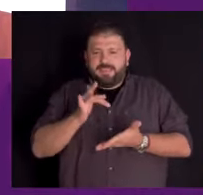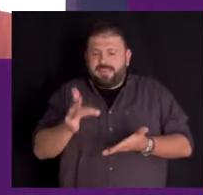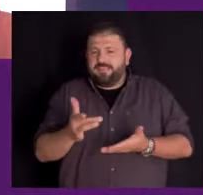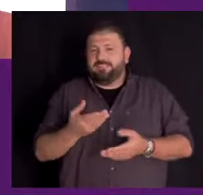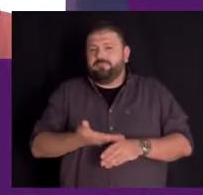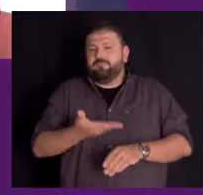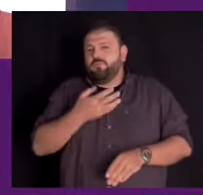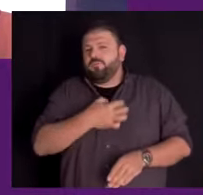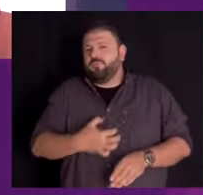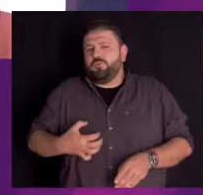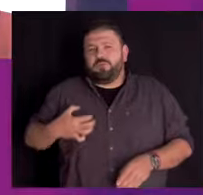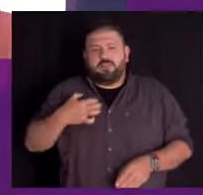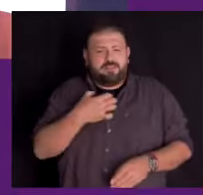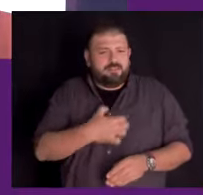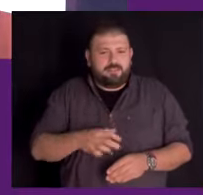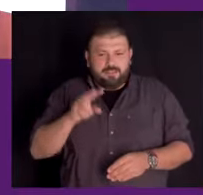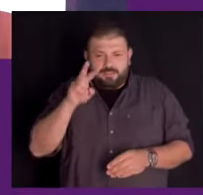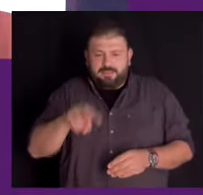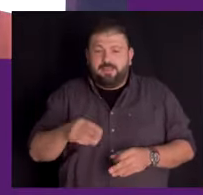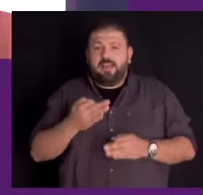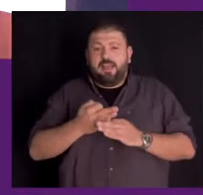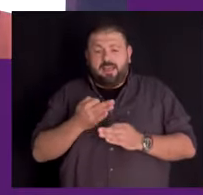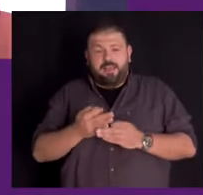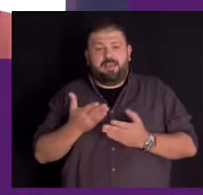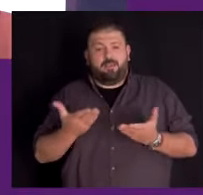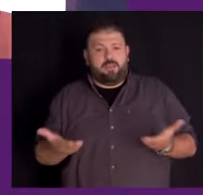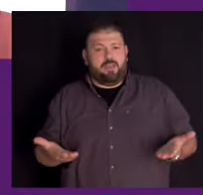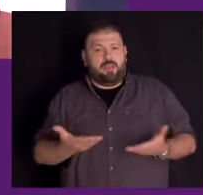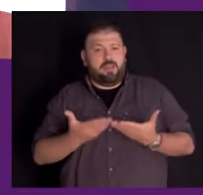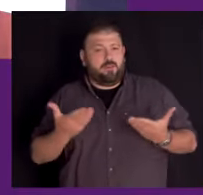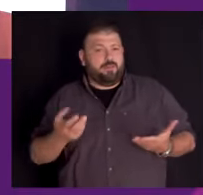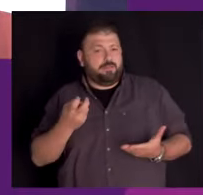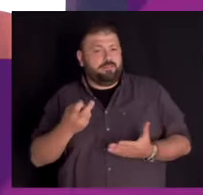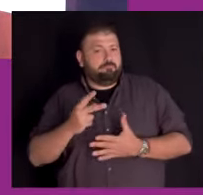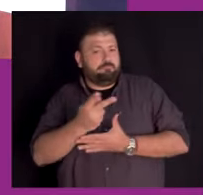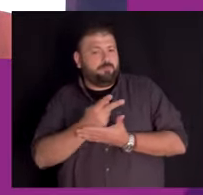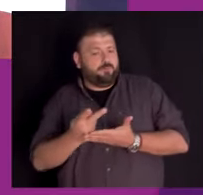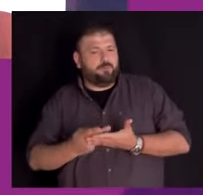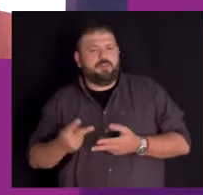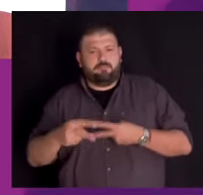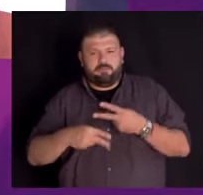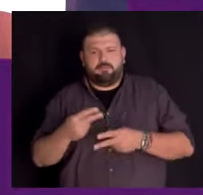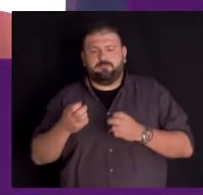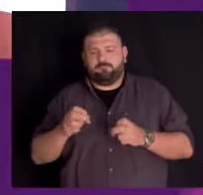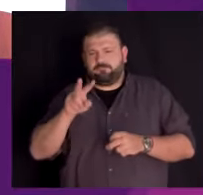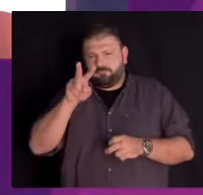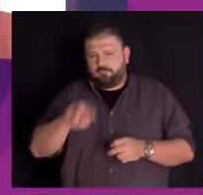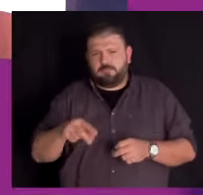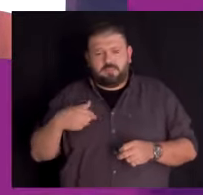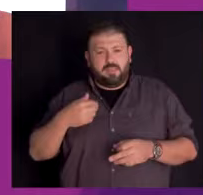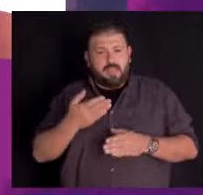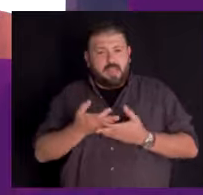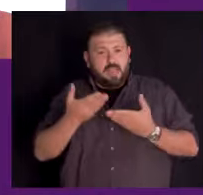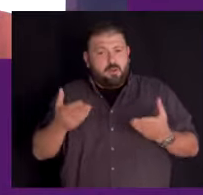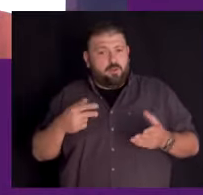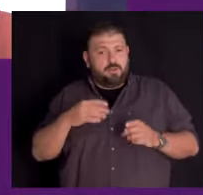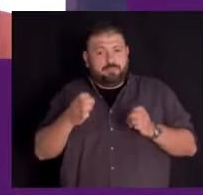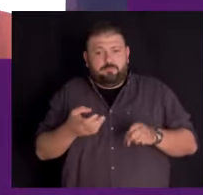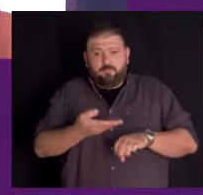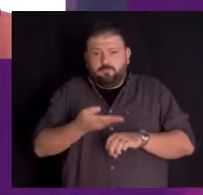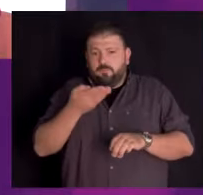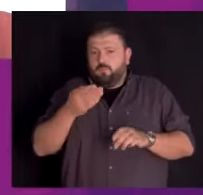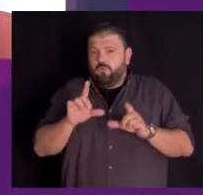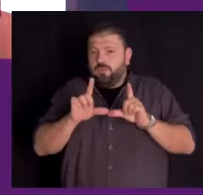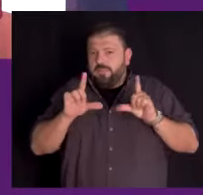gracias nuevamente por que podamos estar en este espacio, y sobre todo espero que estén más que listos, que ya nos estén